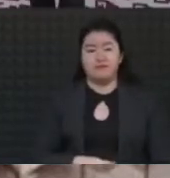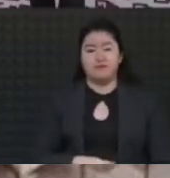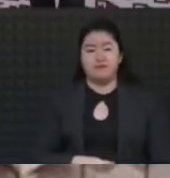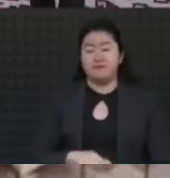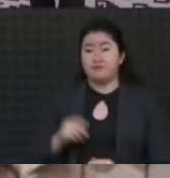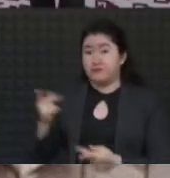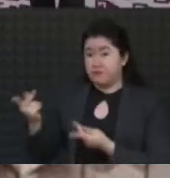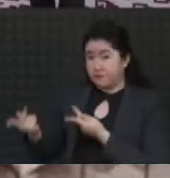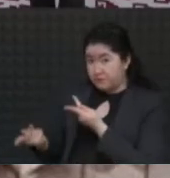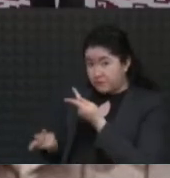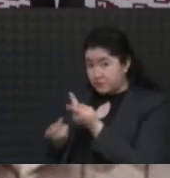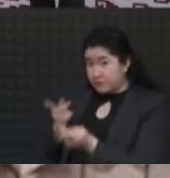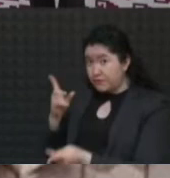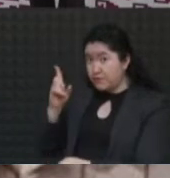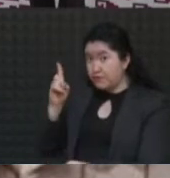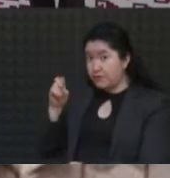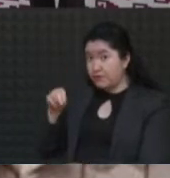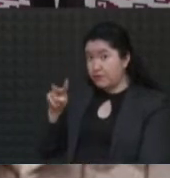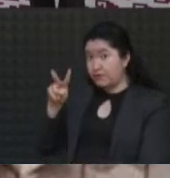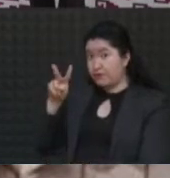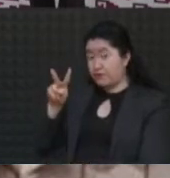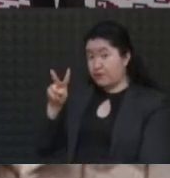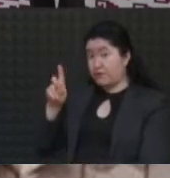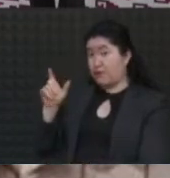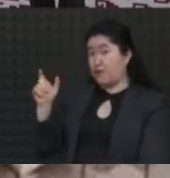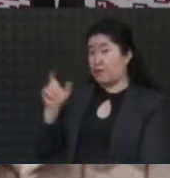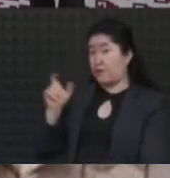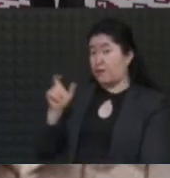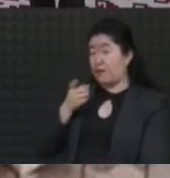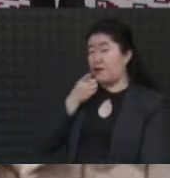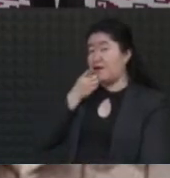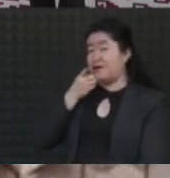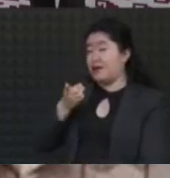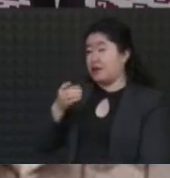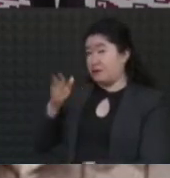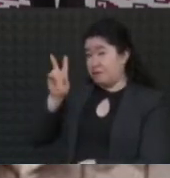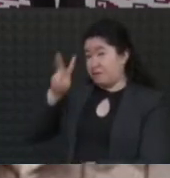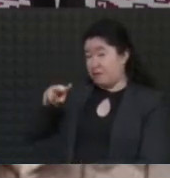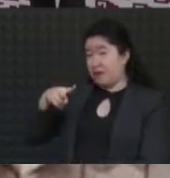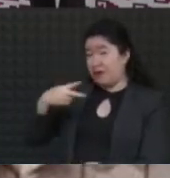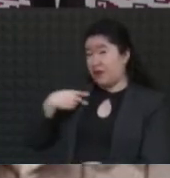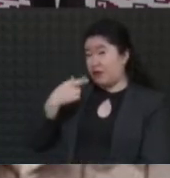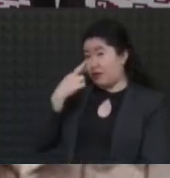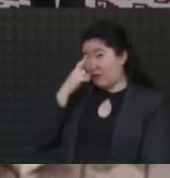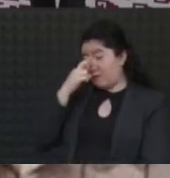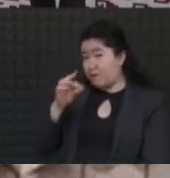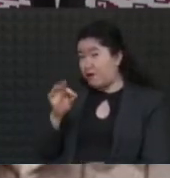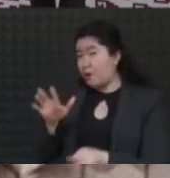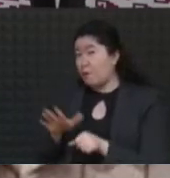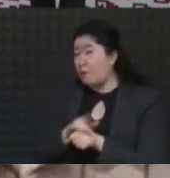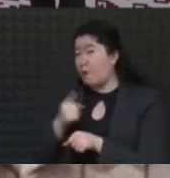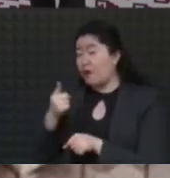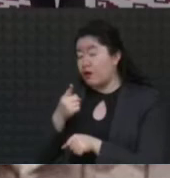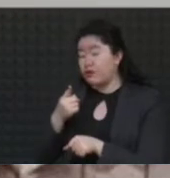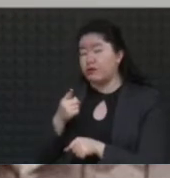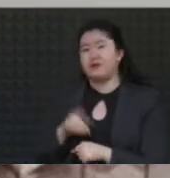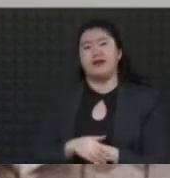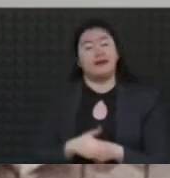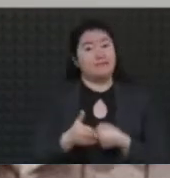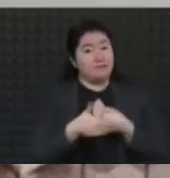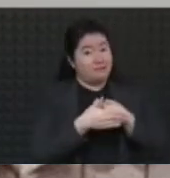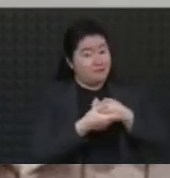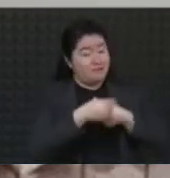Preguntarle, DNB, ¿cuándo entregará la causa raíz? En los próximos días, no tenemos una fecha exacta, pero en las próximas